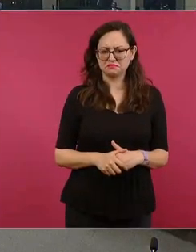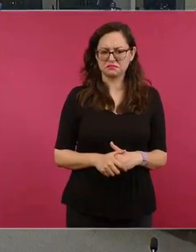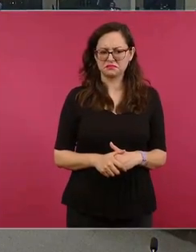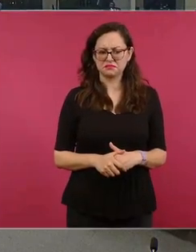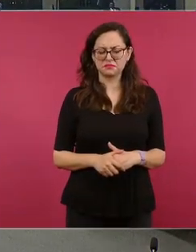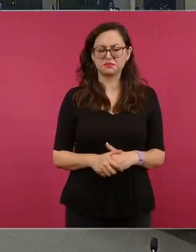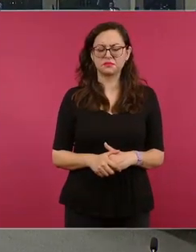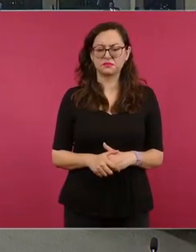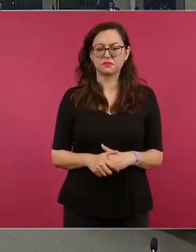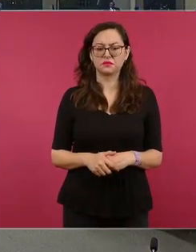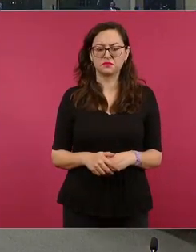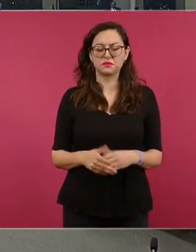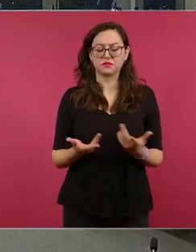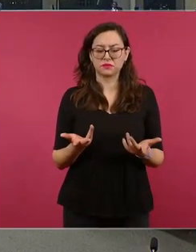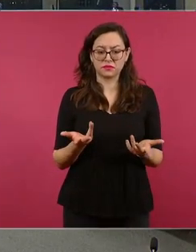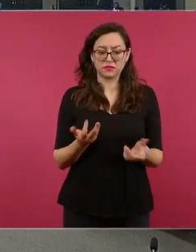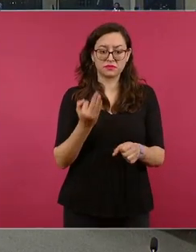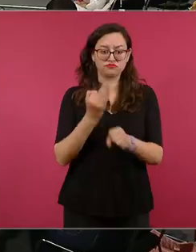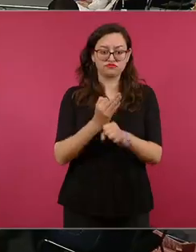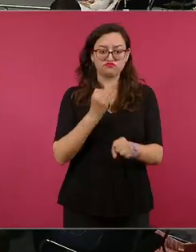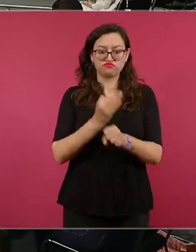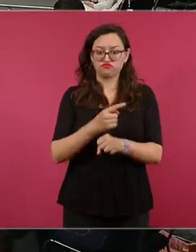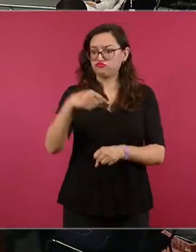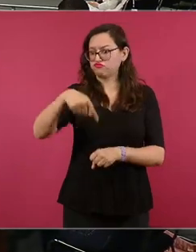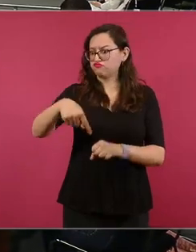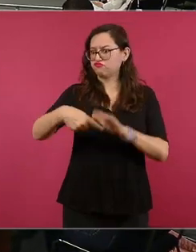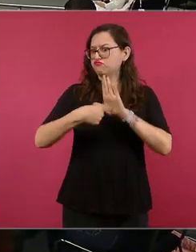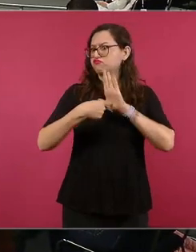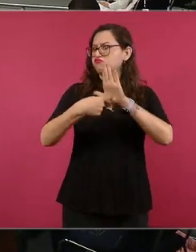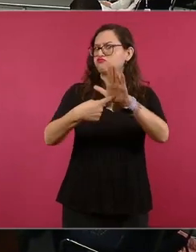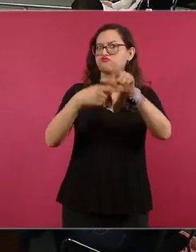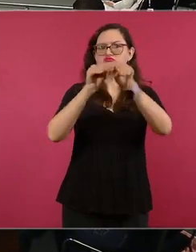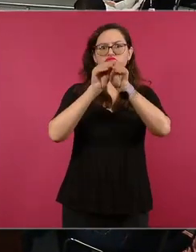que todo esto se ventile